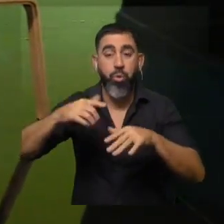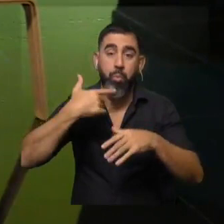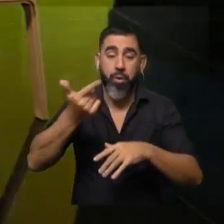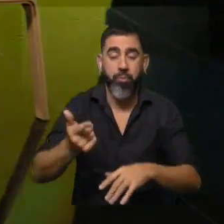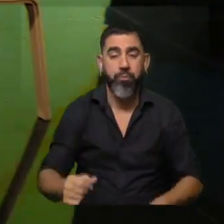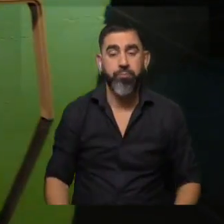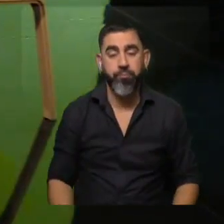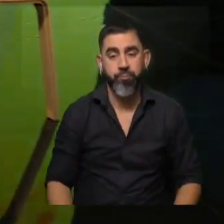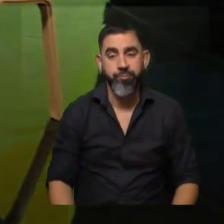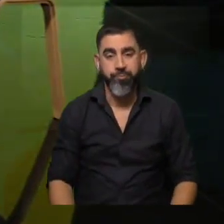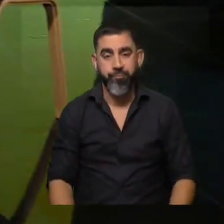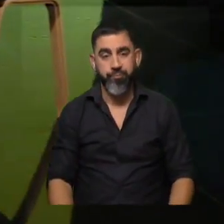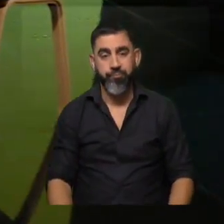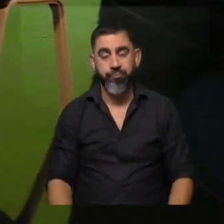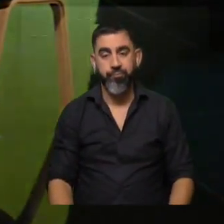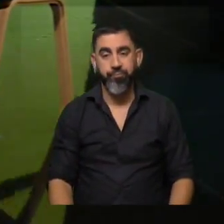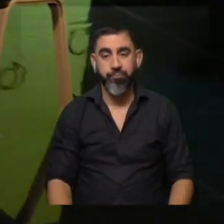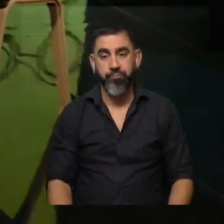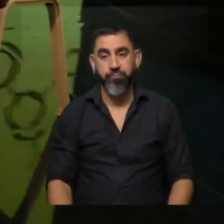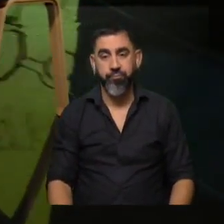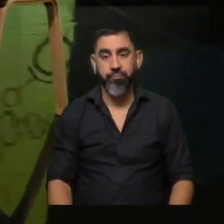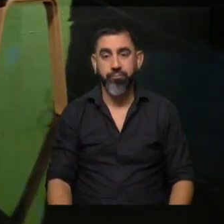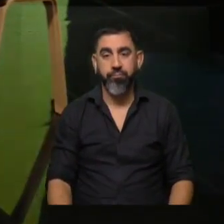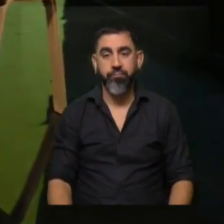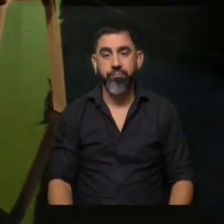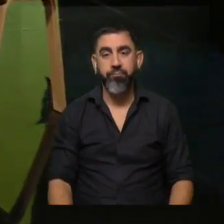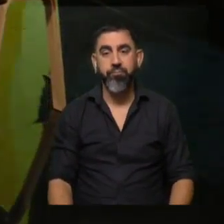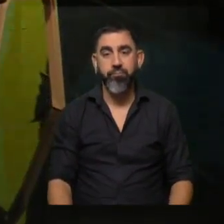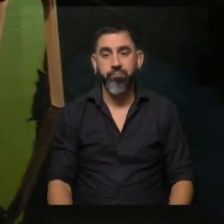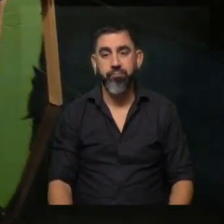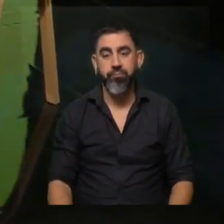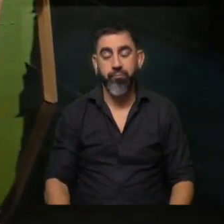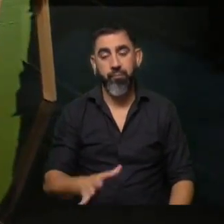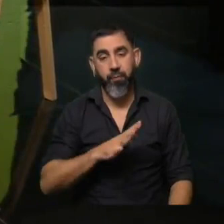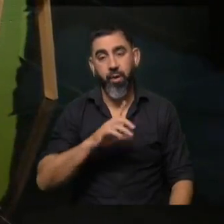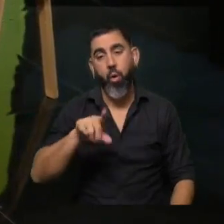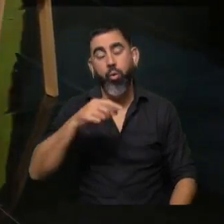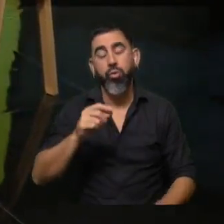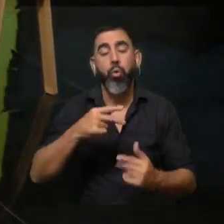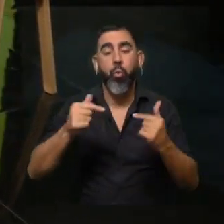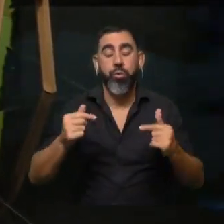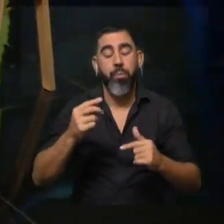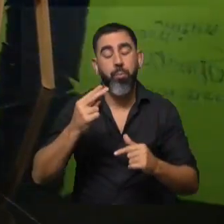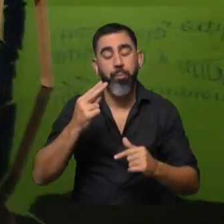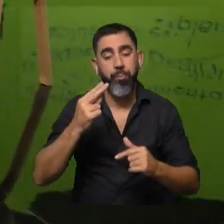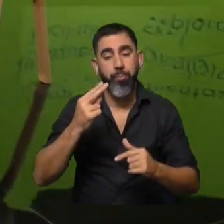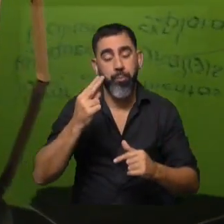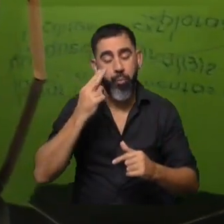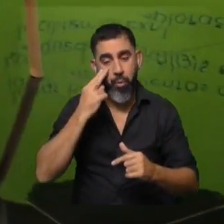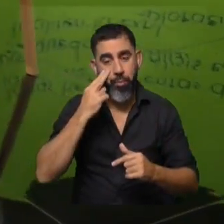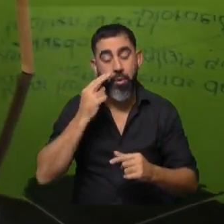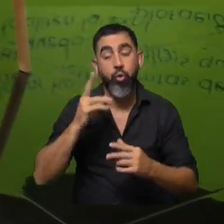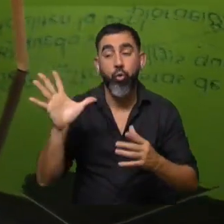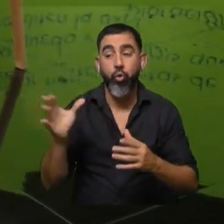sistemas de reconocimiento de escritura. Sí. Además, nosotros nos enfrentábamos con otra restricción, y era que todas las herramientas para hacer